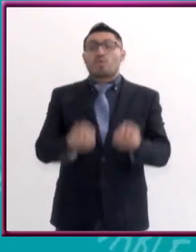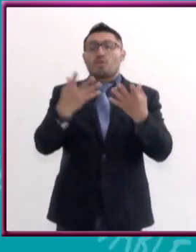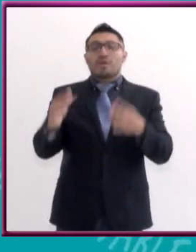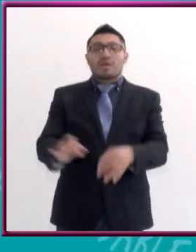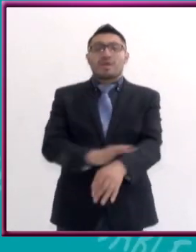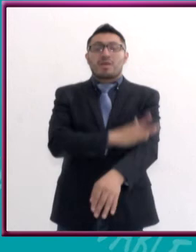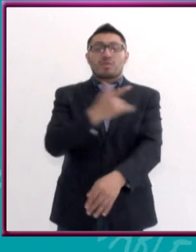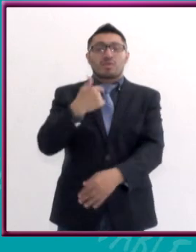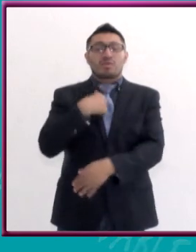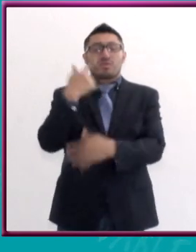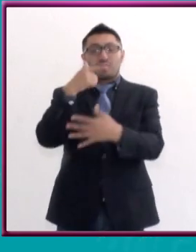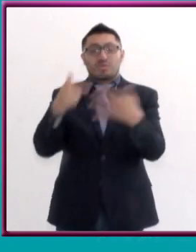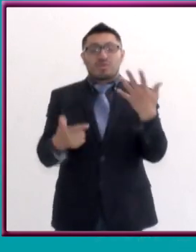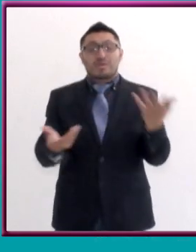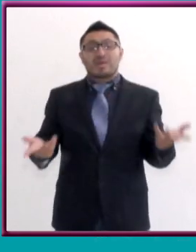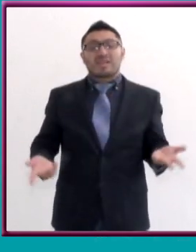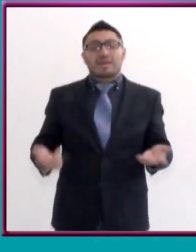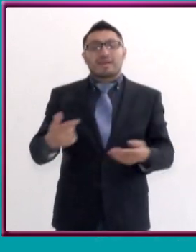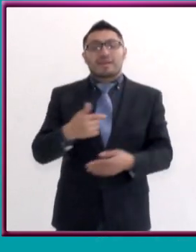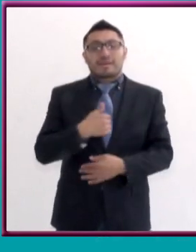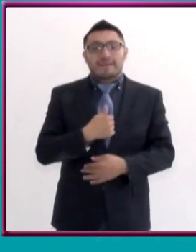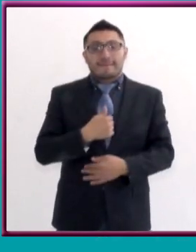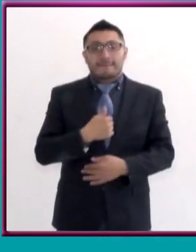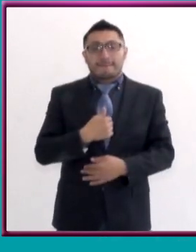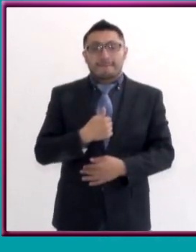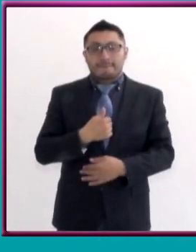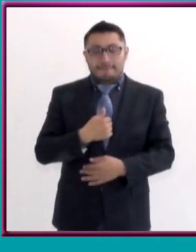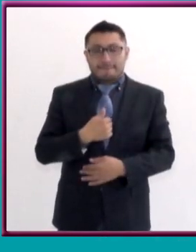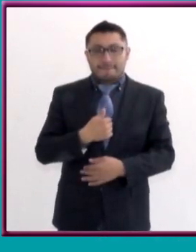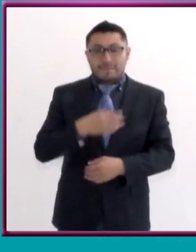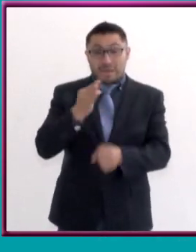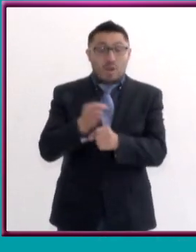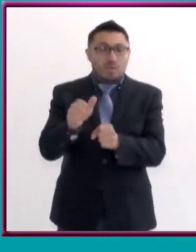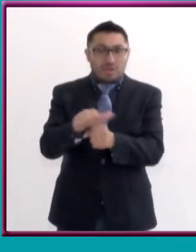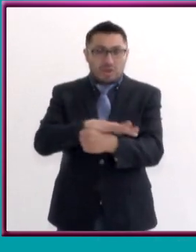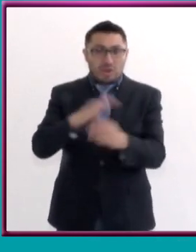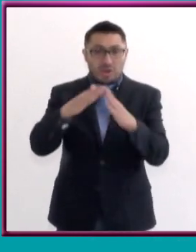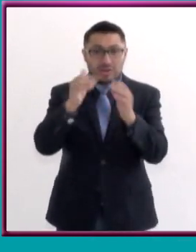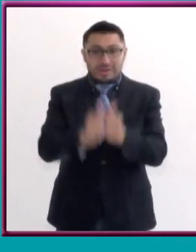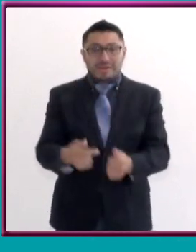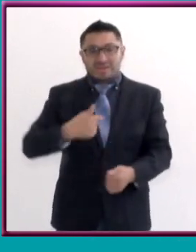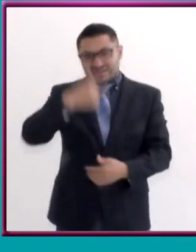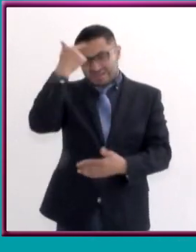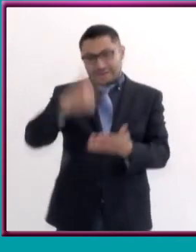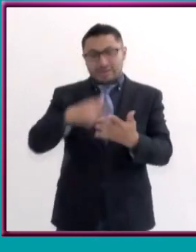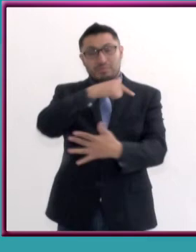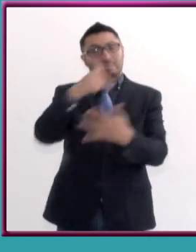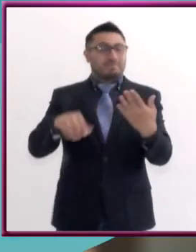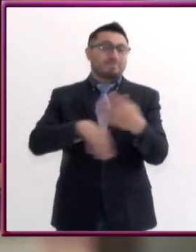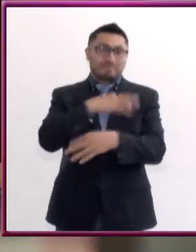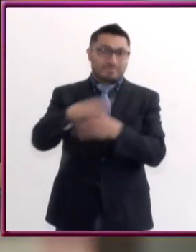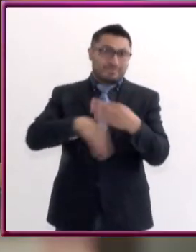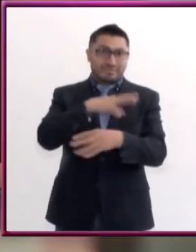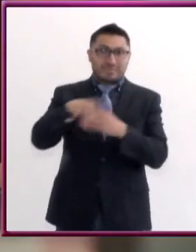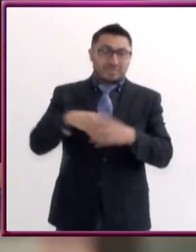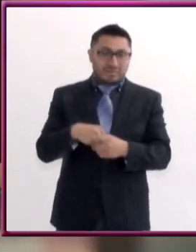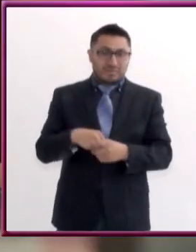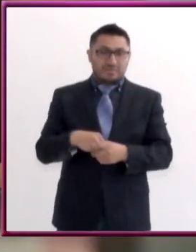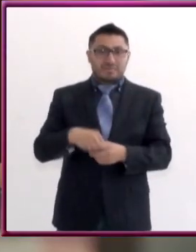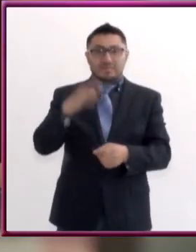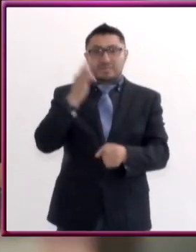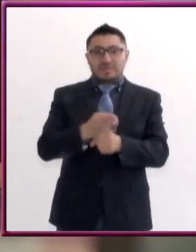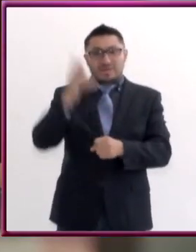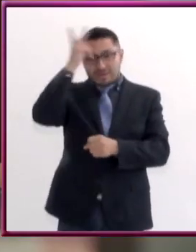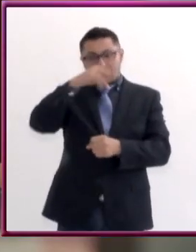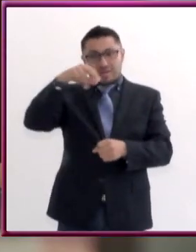cuántas emociones he pasado o sentido debido al confinamiento? Yo creo que todas. Estamos con